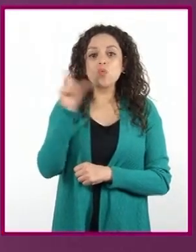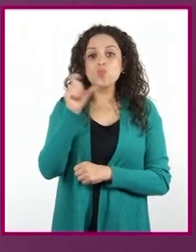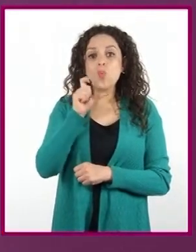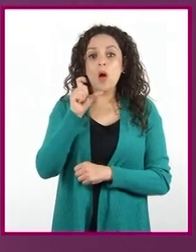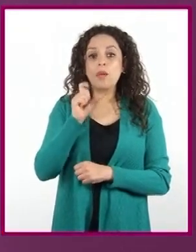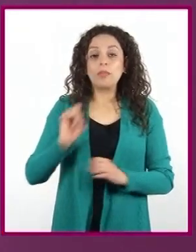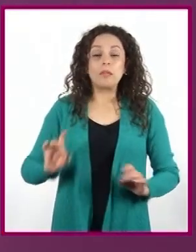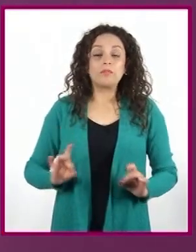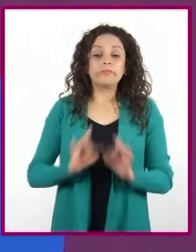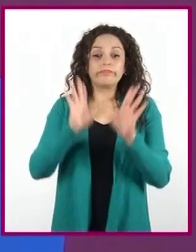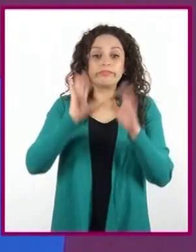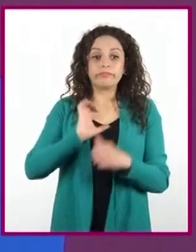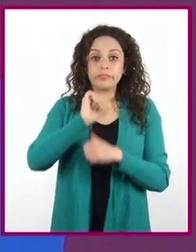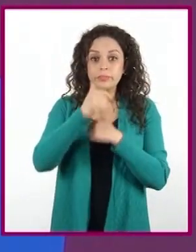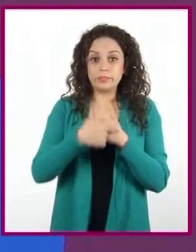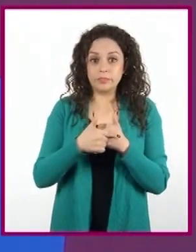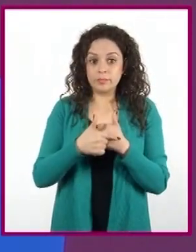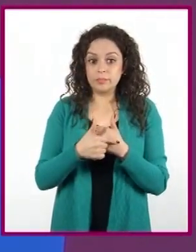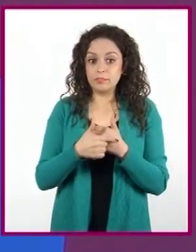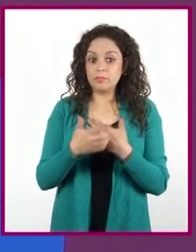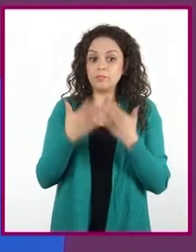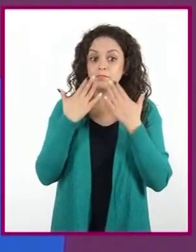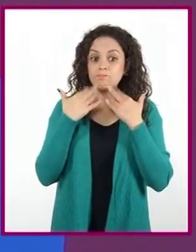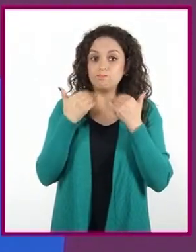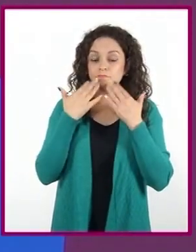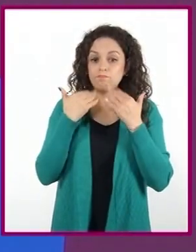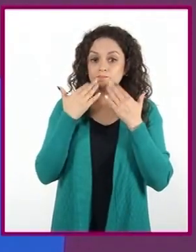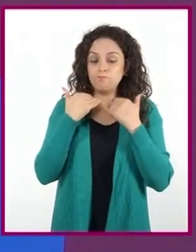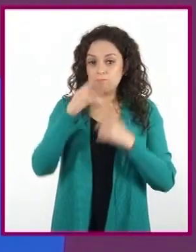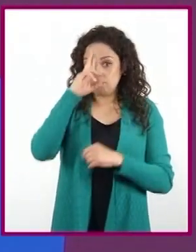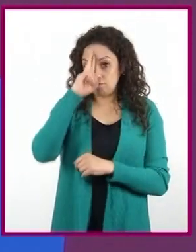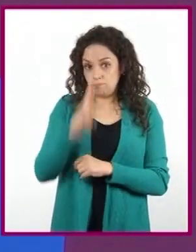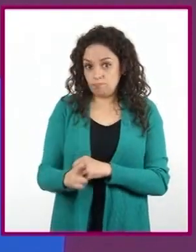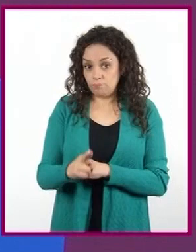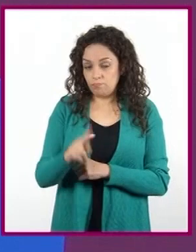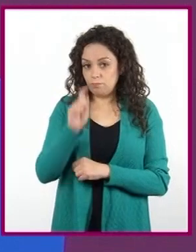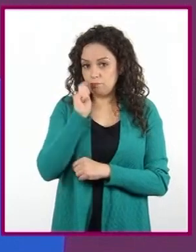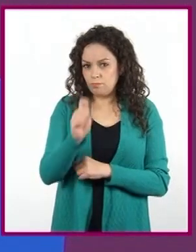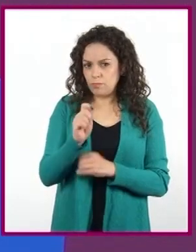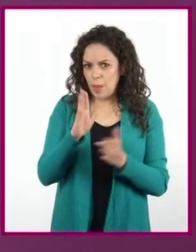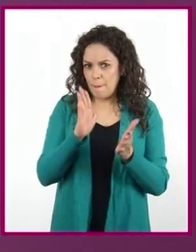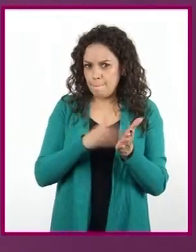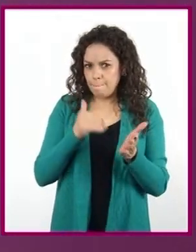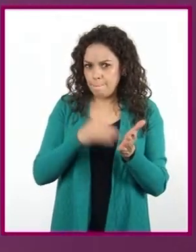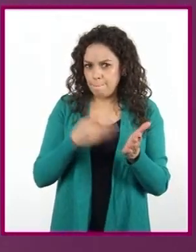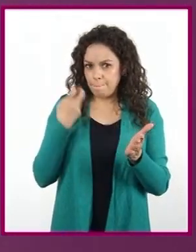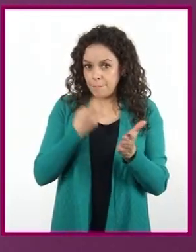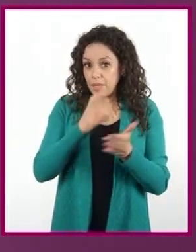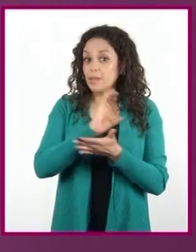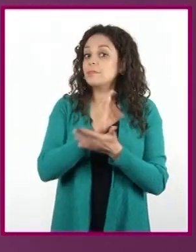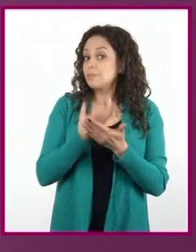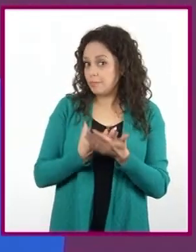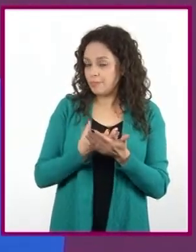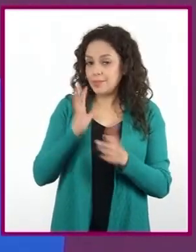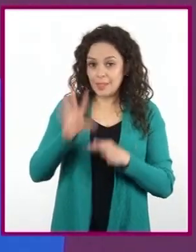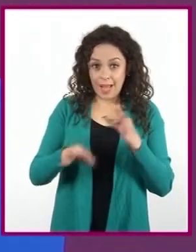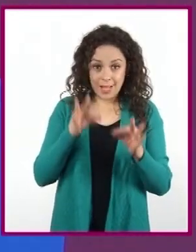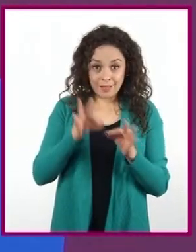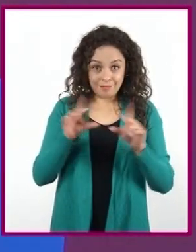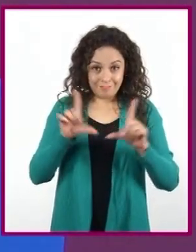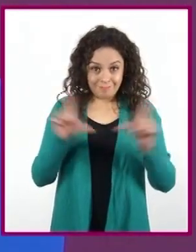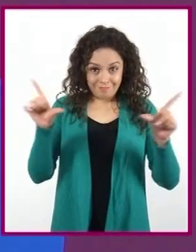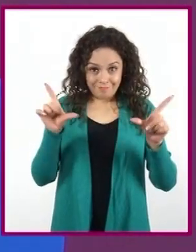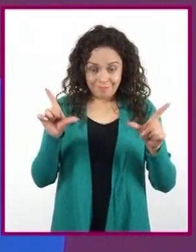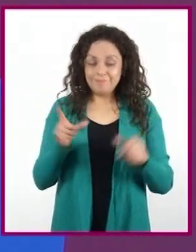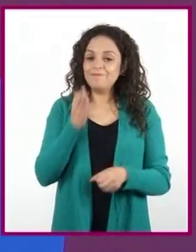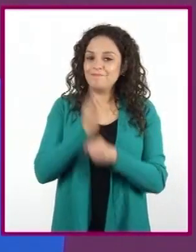pasaría en caso de que no cumplieran con lo que se estipula en tales documentos. ¿Listas y listos? Muy bien,